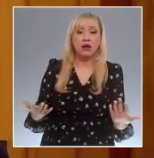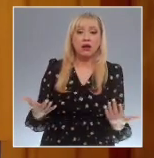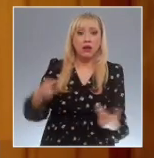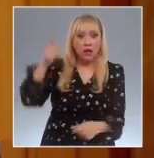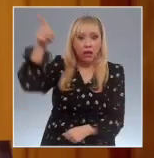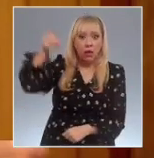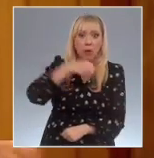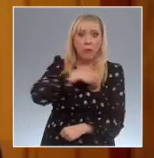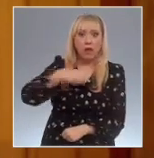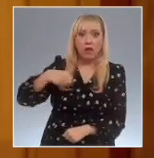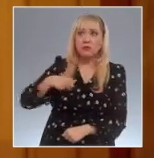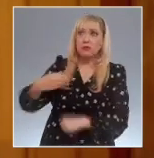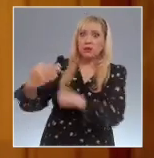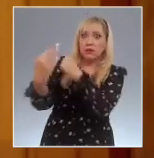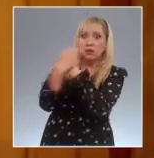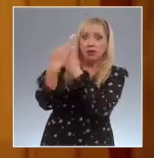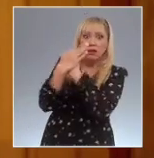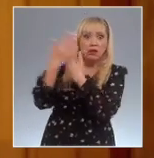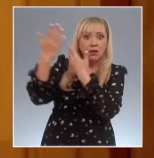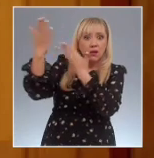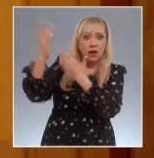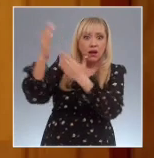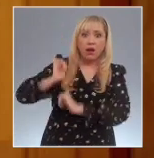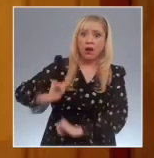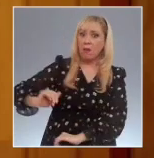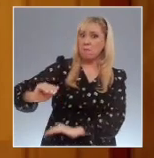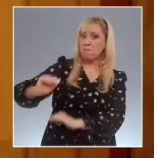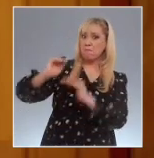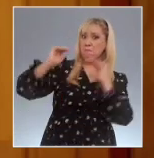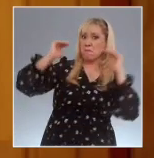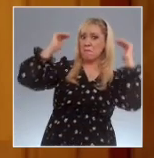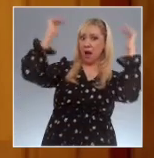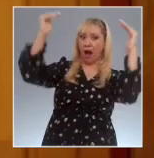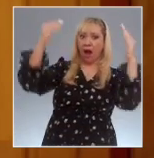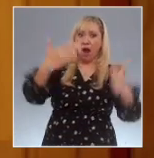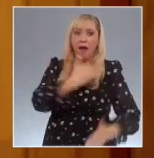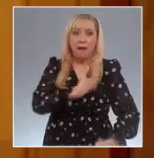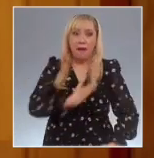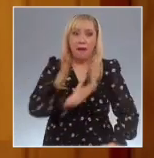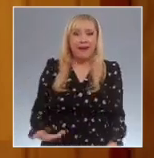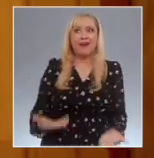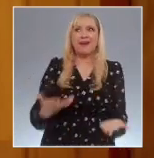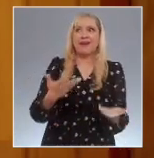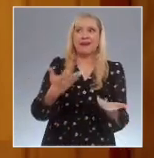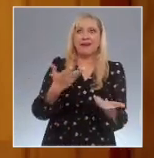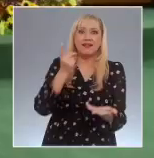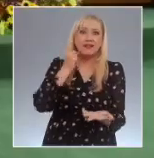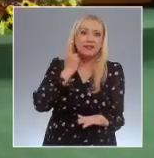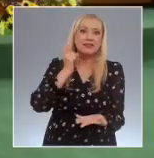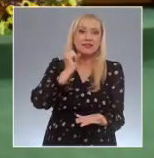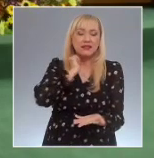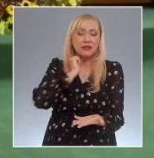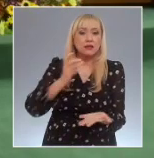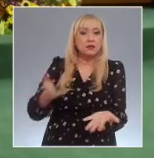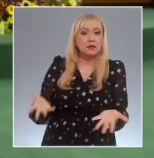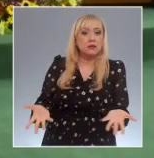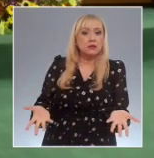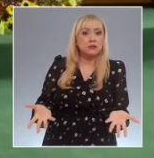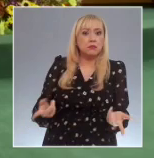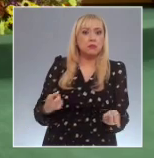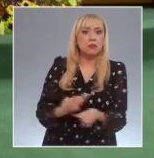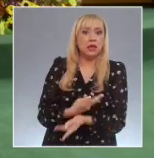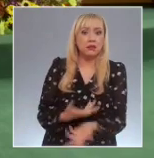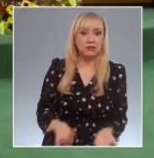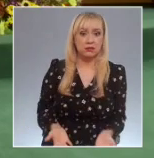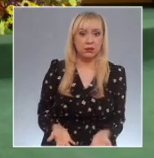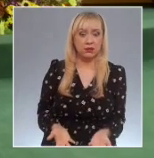son las más altas autoridades de la República. El especialista habló de las aportaciones generales de la Corte